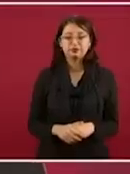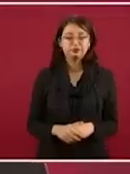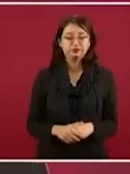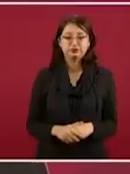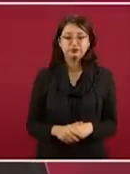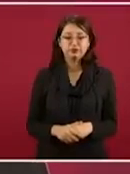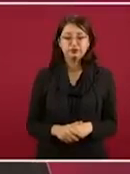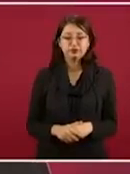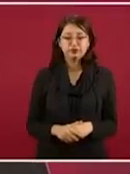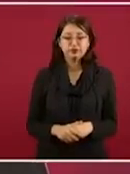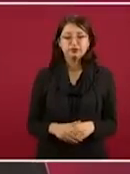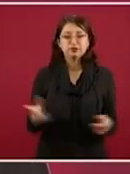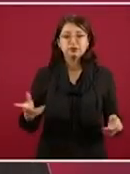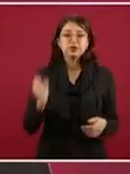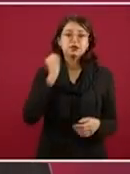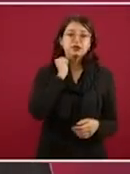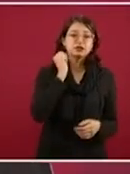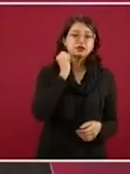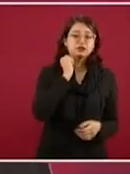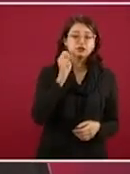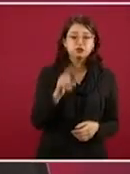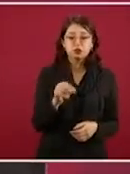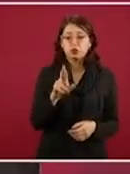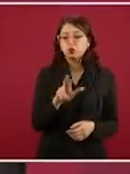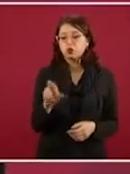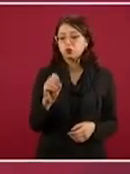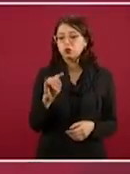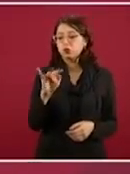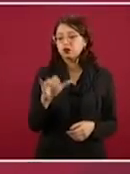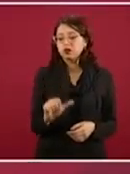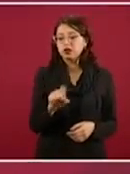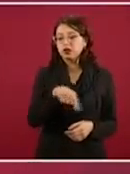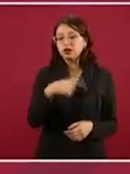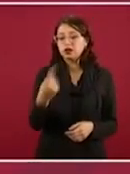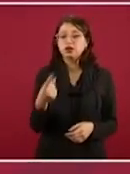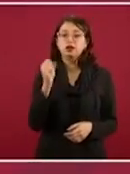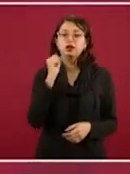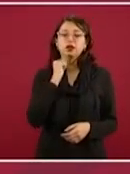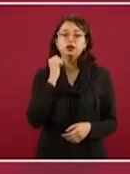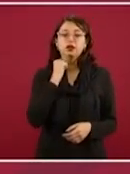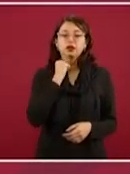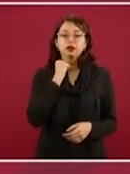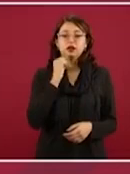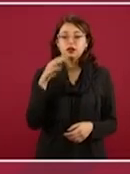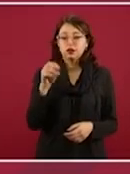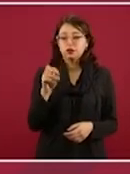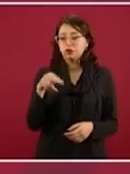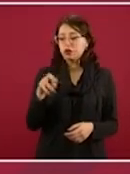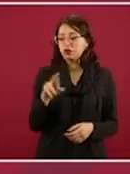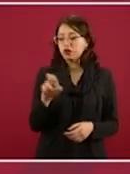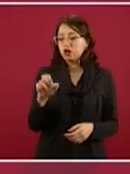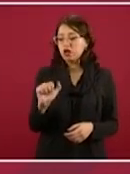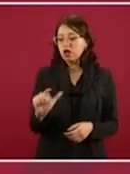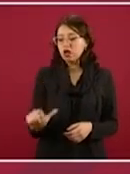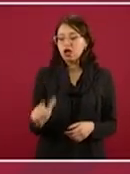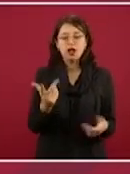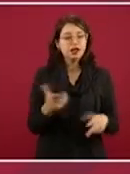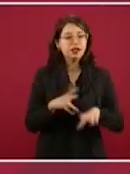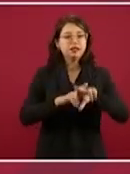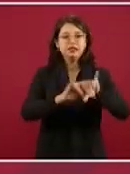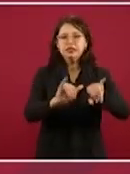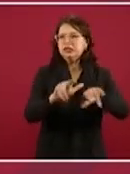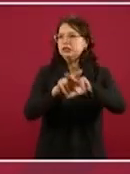decirle ni al senador Urrutia, ni al senador Monreal, ni a ningún